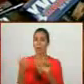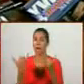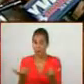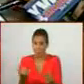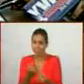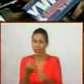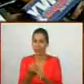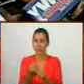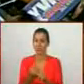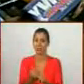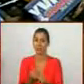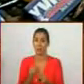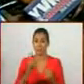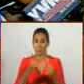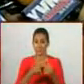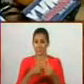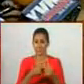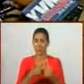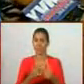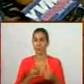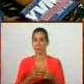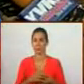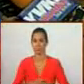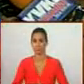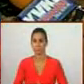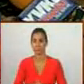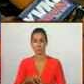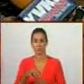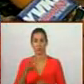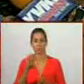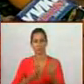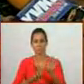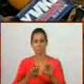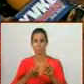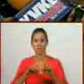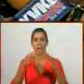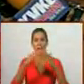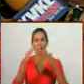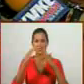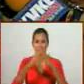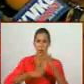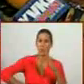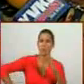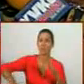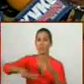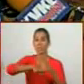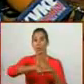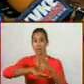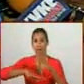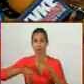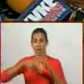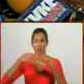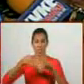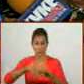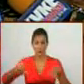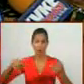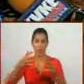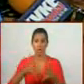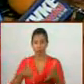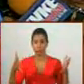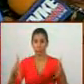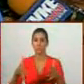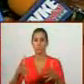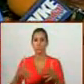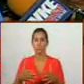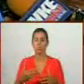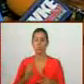trabajando, por un lado, la evaluación de las fincas para honrar el compromiso que hemos adquirido